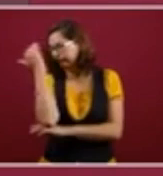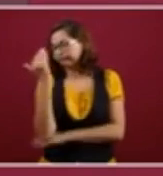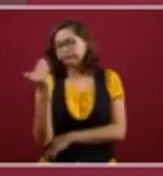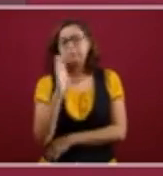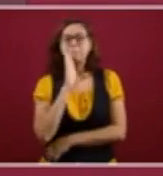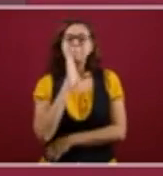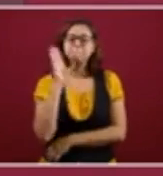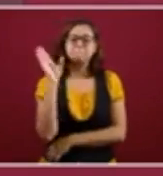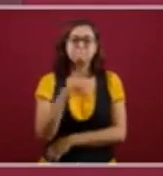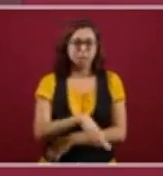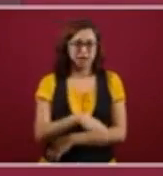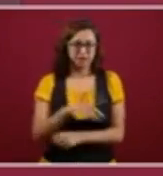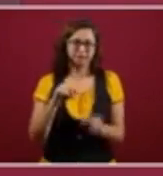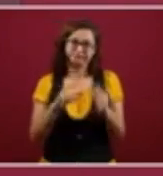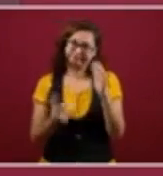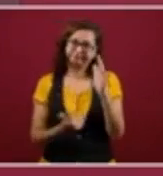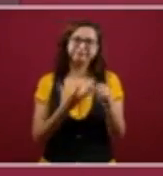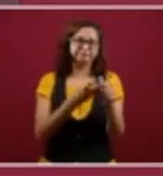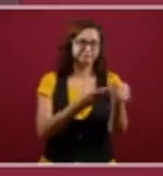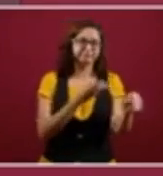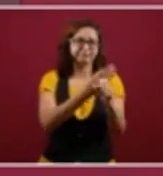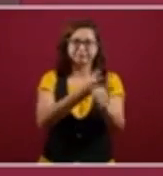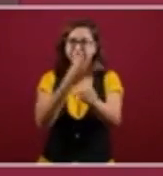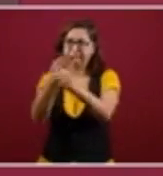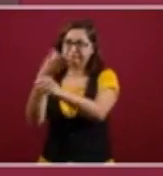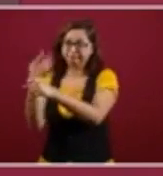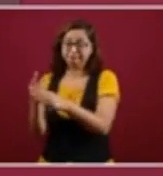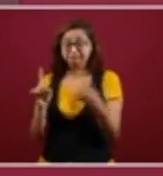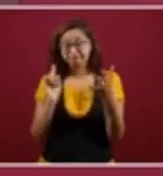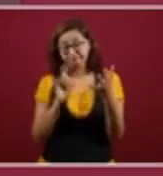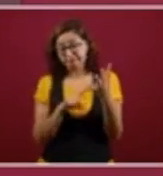último, lo de la regularización de los trabajadores.